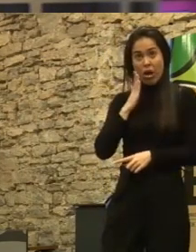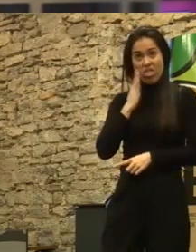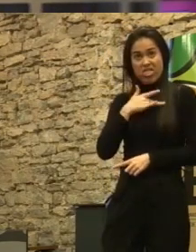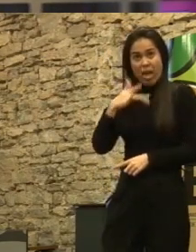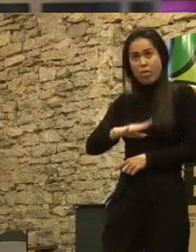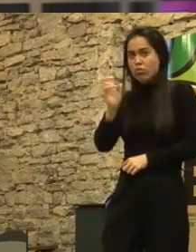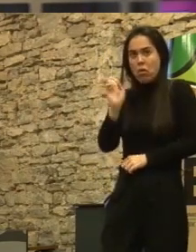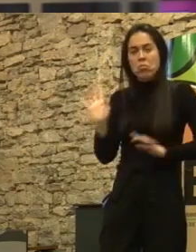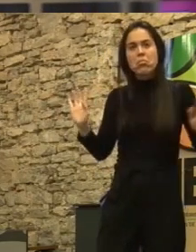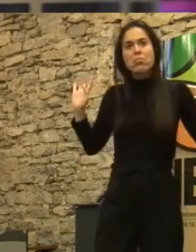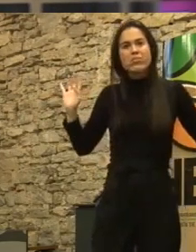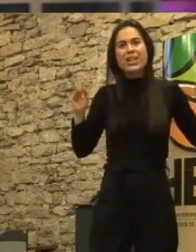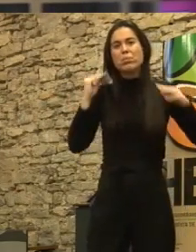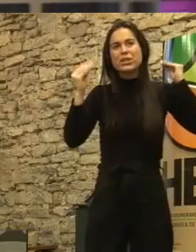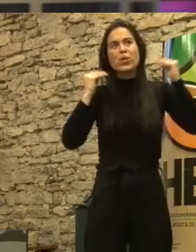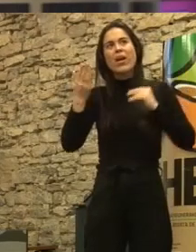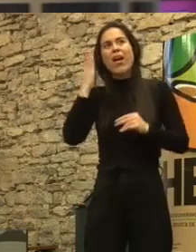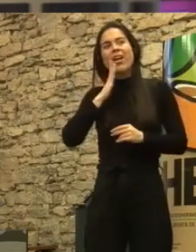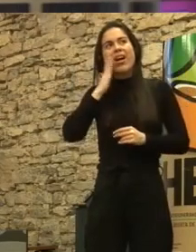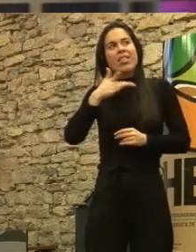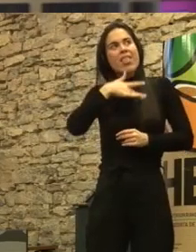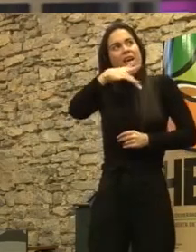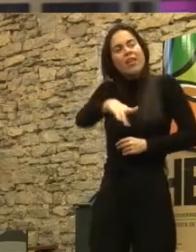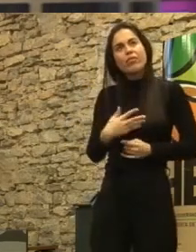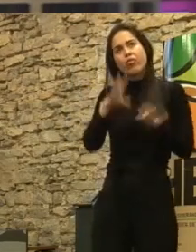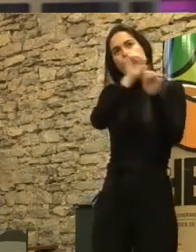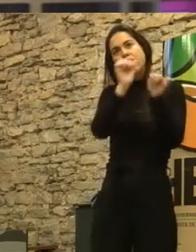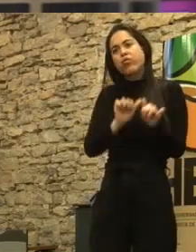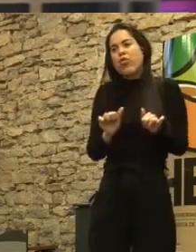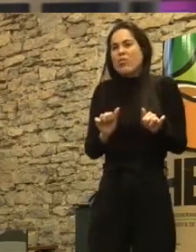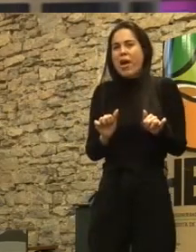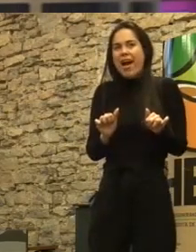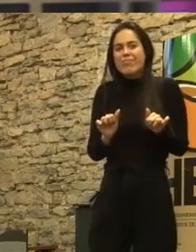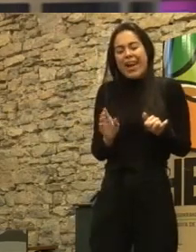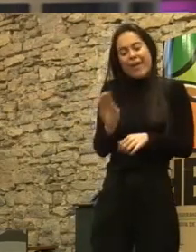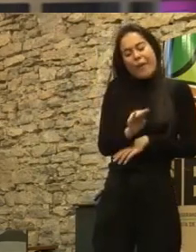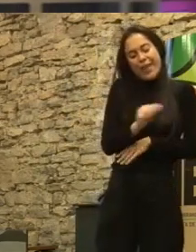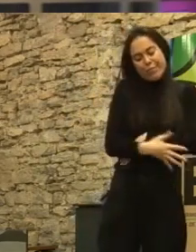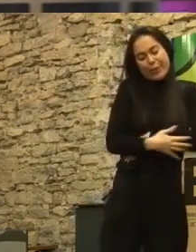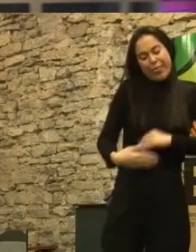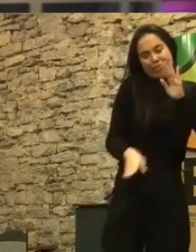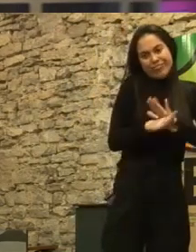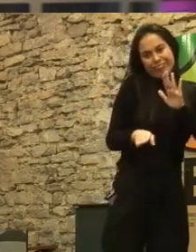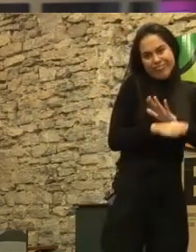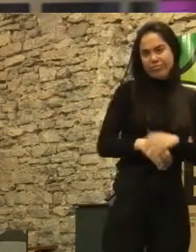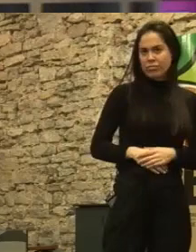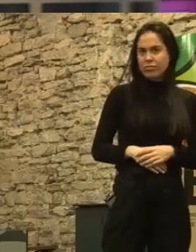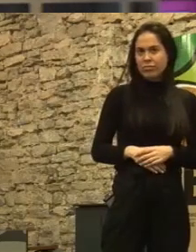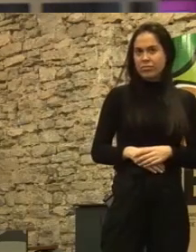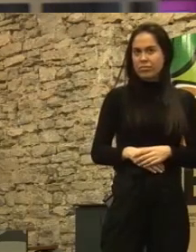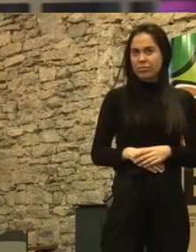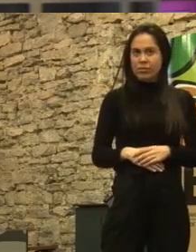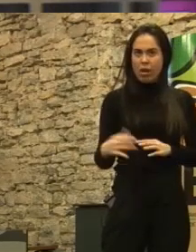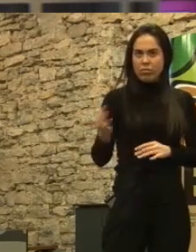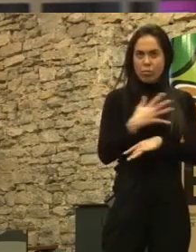la caridad es una forma de preservar la pobreza. ¿Cuál es otro de los